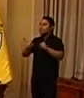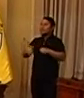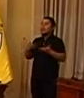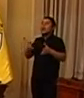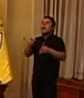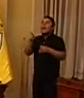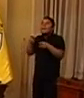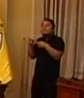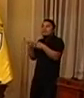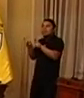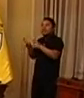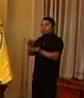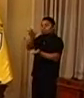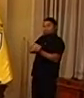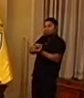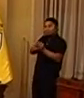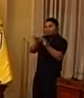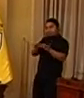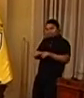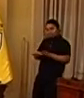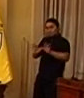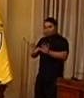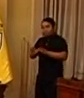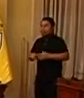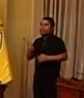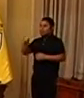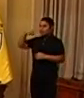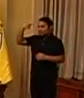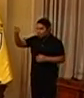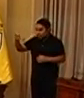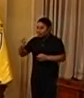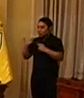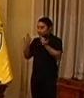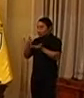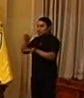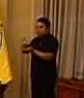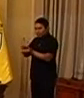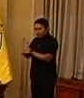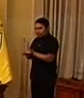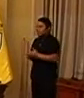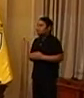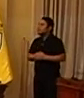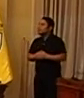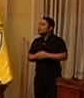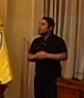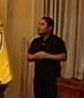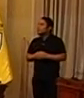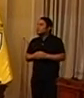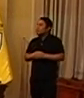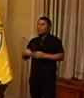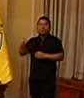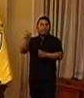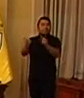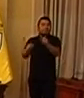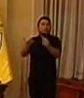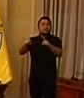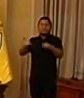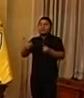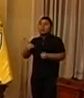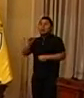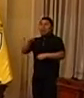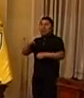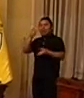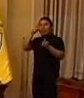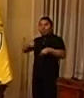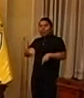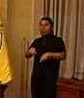la aprobación del acta, de los acuerdos tomados esta mañana, para que las ejecuciones sean inmediatas. Aquellos miembros del Consejo que estén a favor, si no